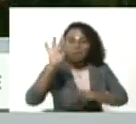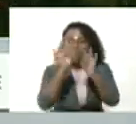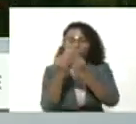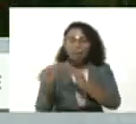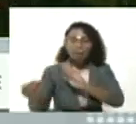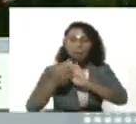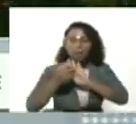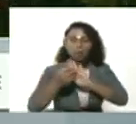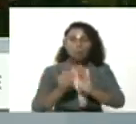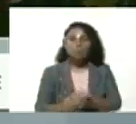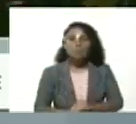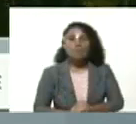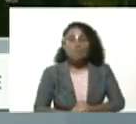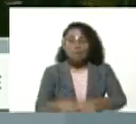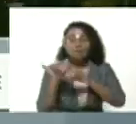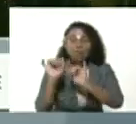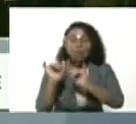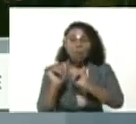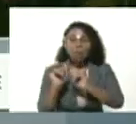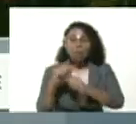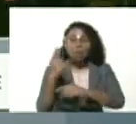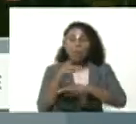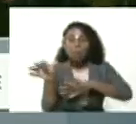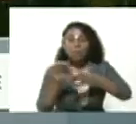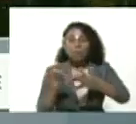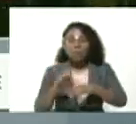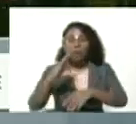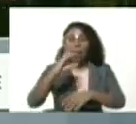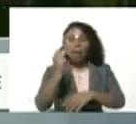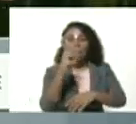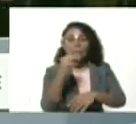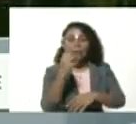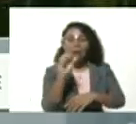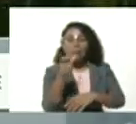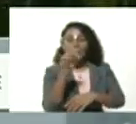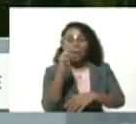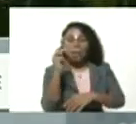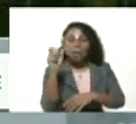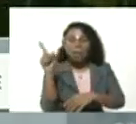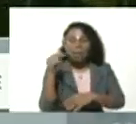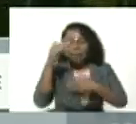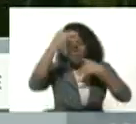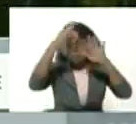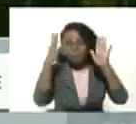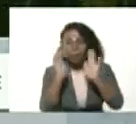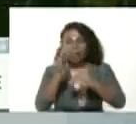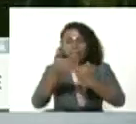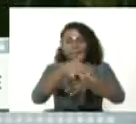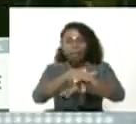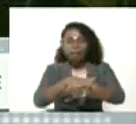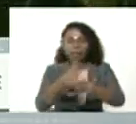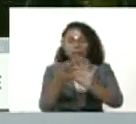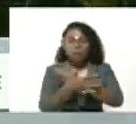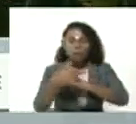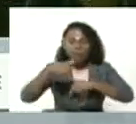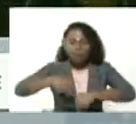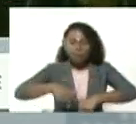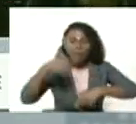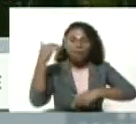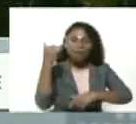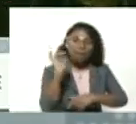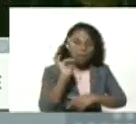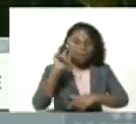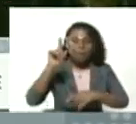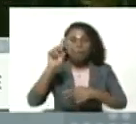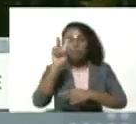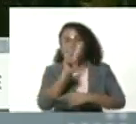afectadas. Asimismo, en los municipios Camaguán y Guayabal, con toda su atención integral. Aquí tenemos, entre